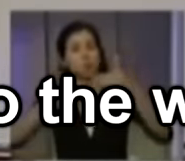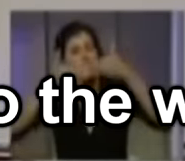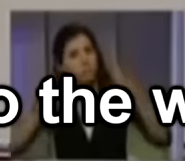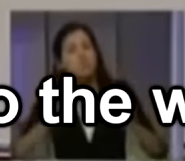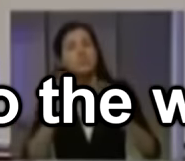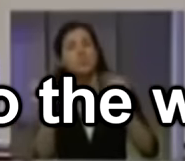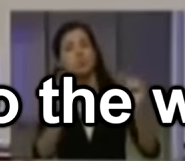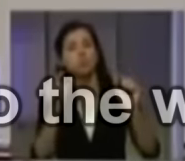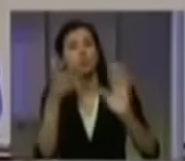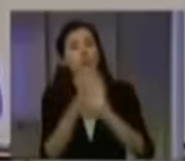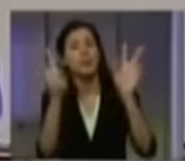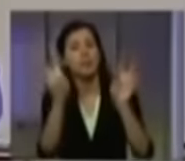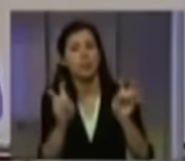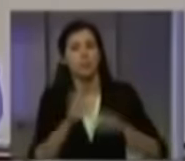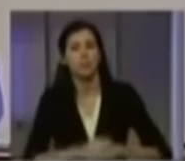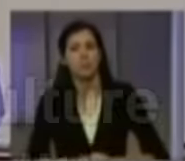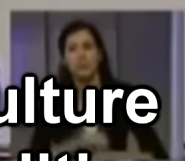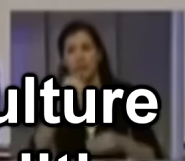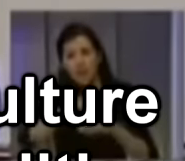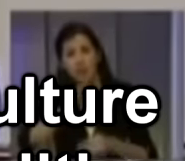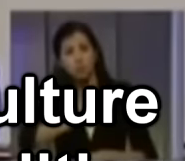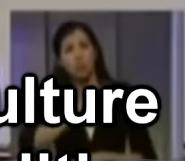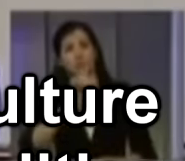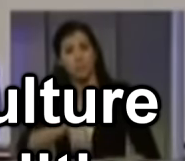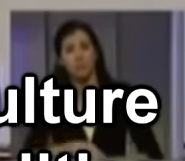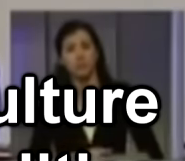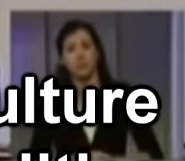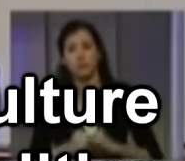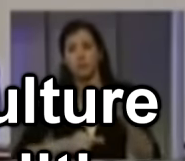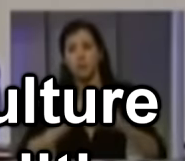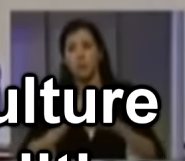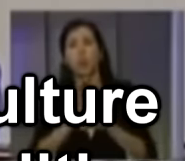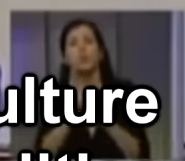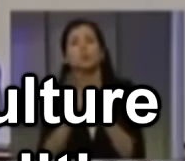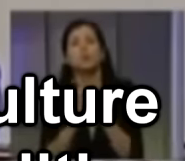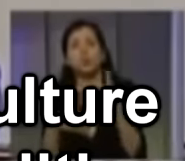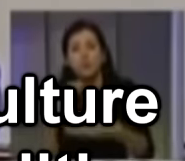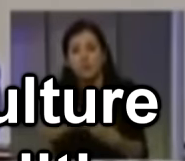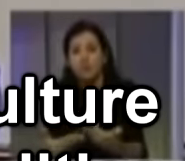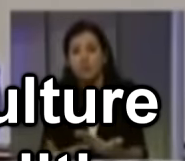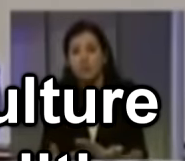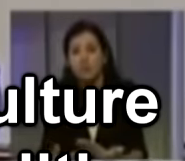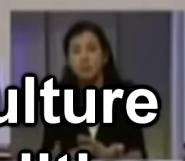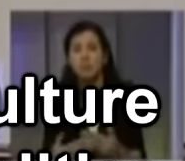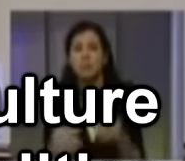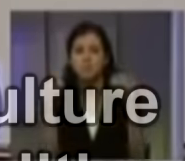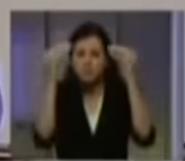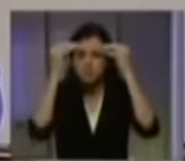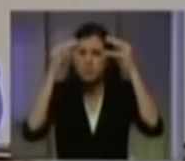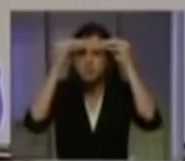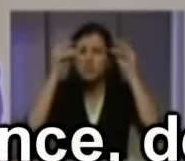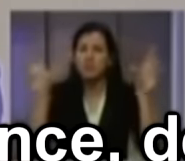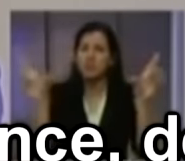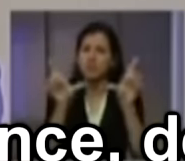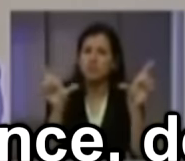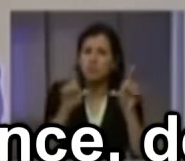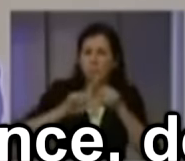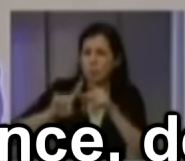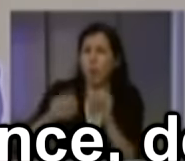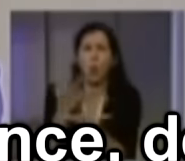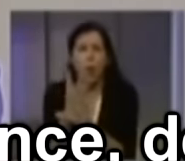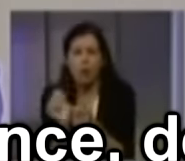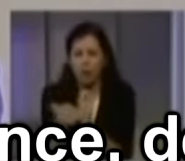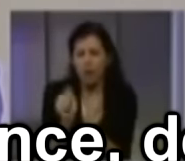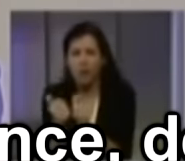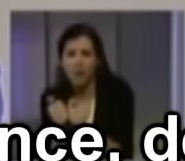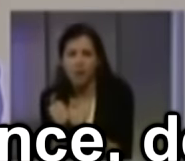en nuestra sociedad. La generación de una cultura que genera realidades virtuales, todas